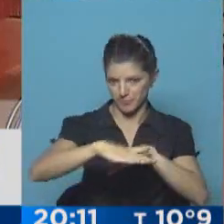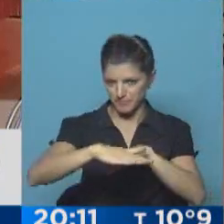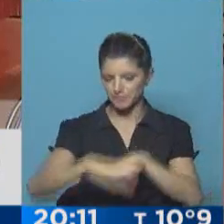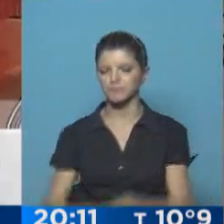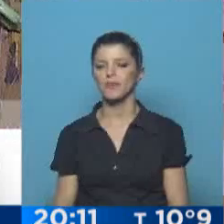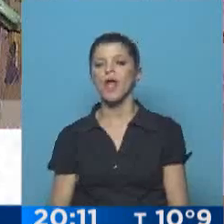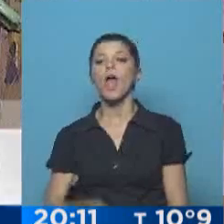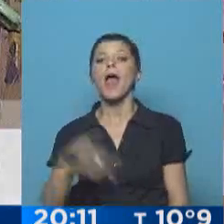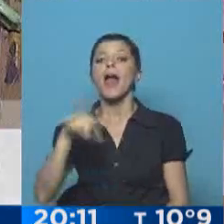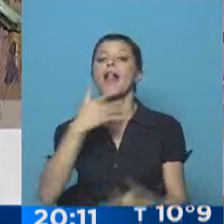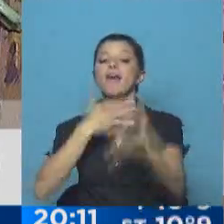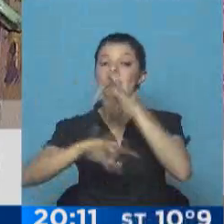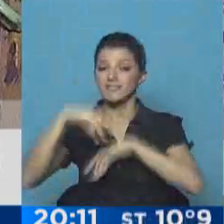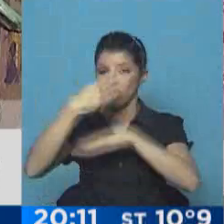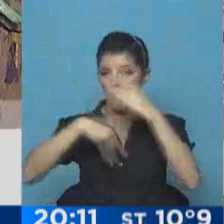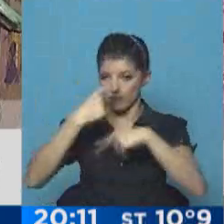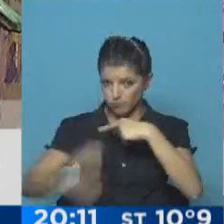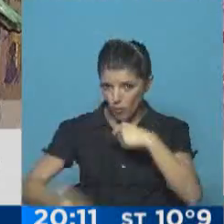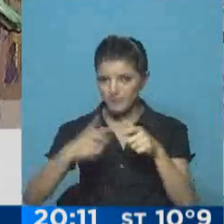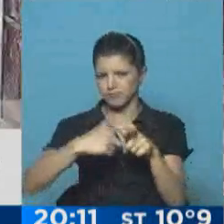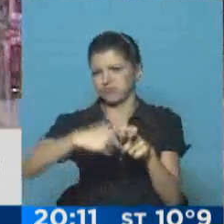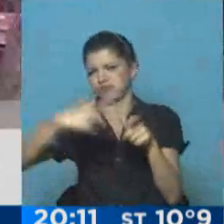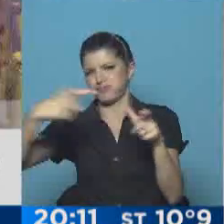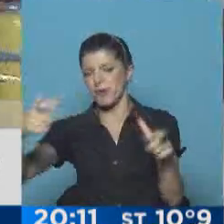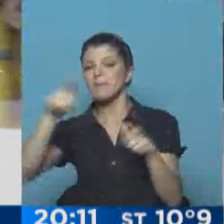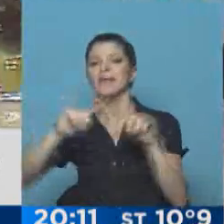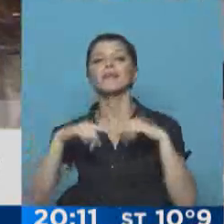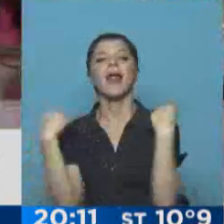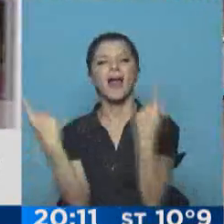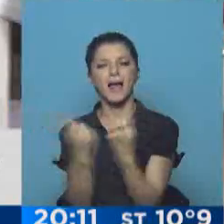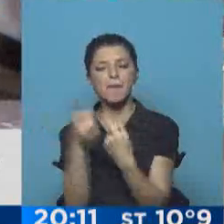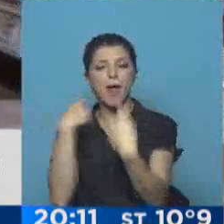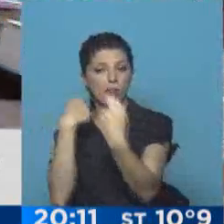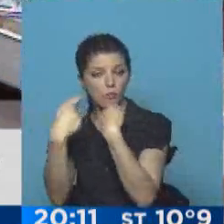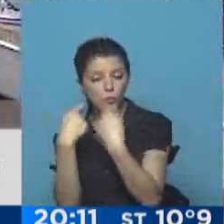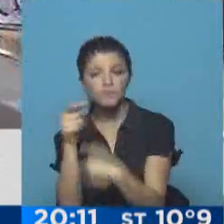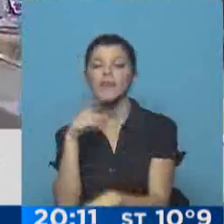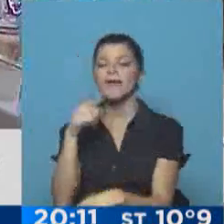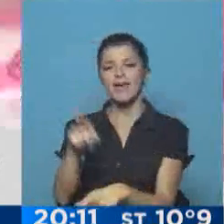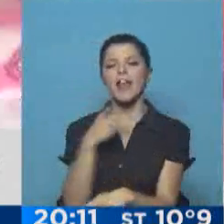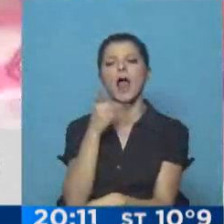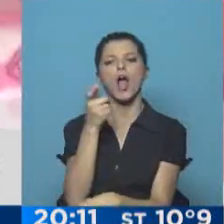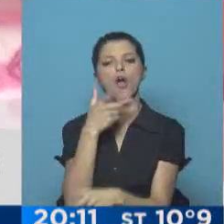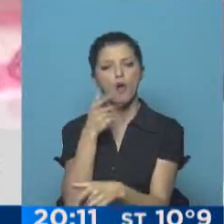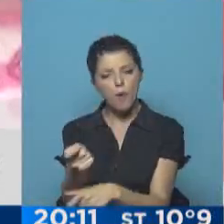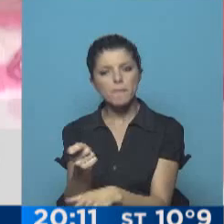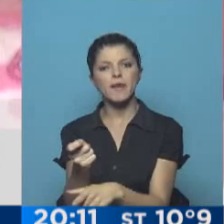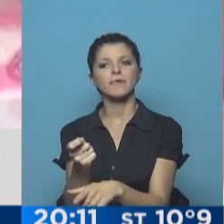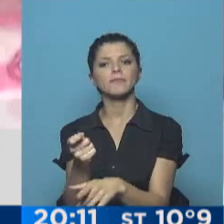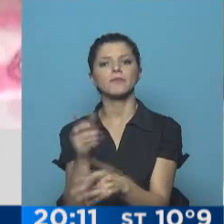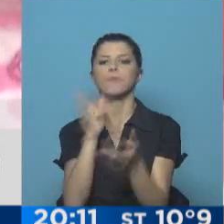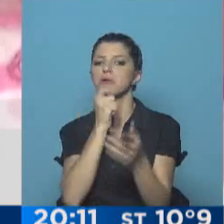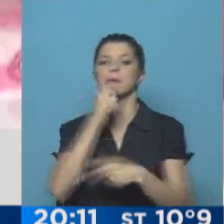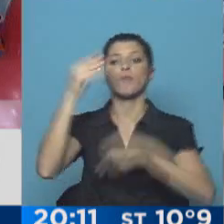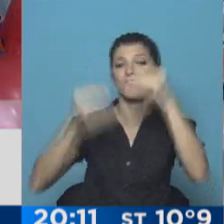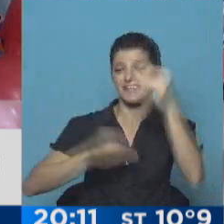la venta de juguetes por el Día del Niño. Las cámaras del sector estiman que las compras son impulsadas por los planes de financiación, como el